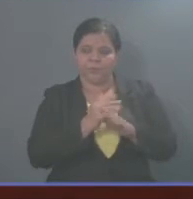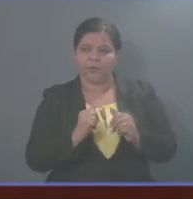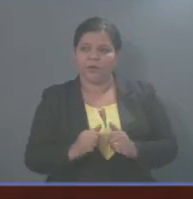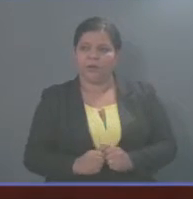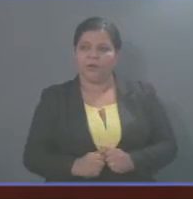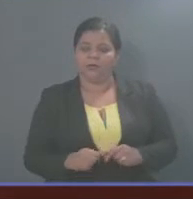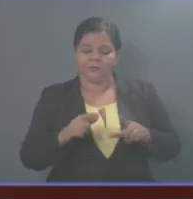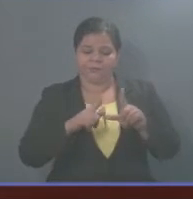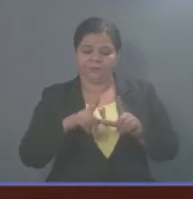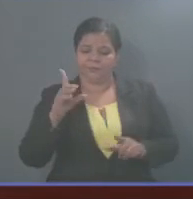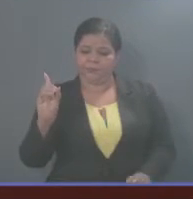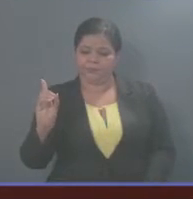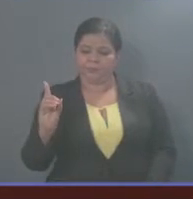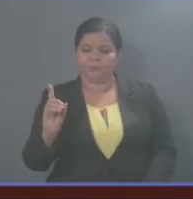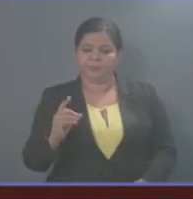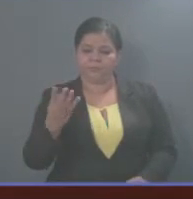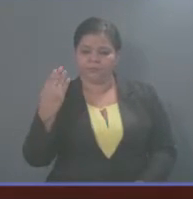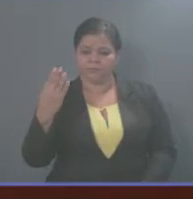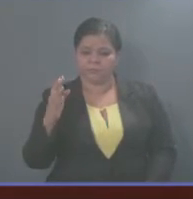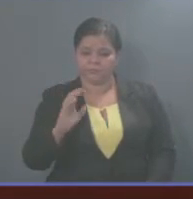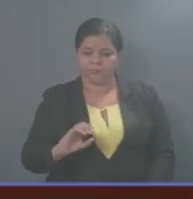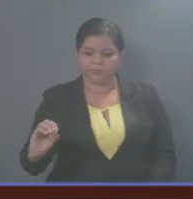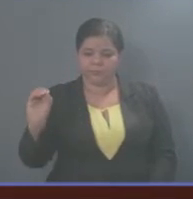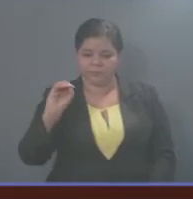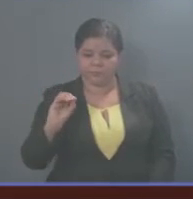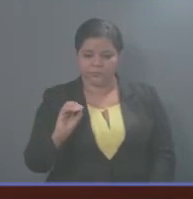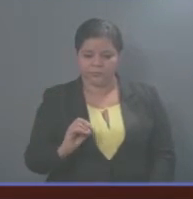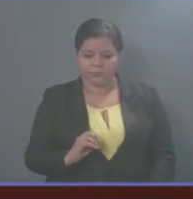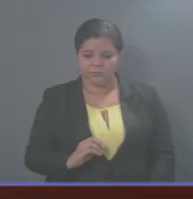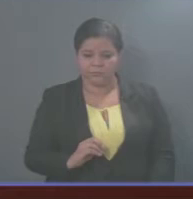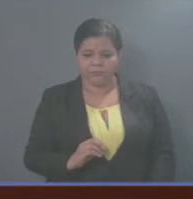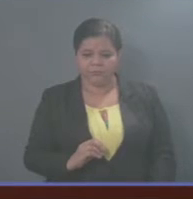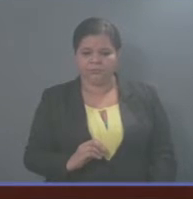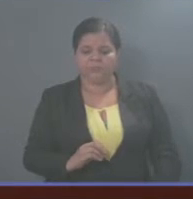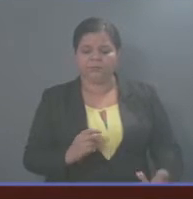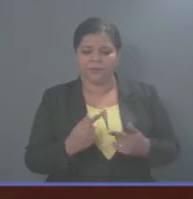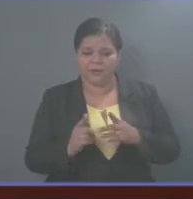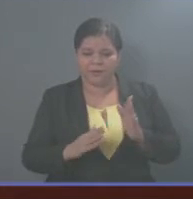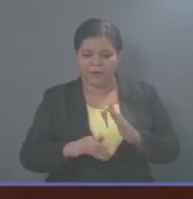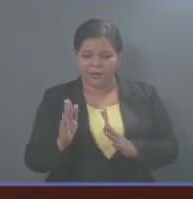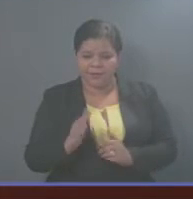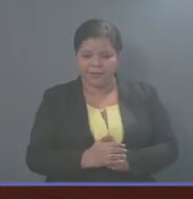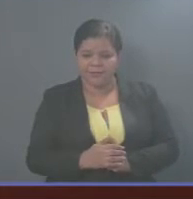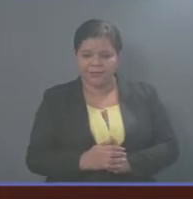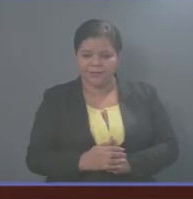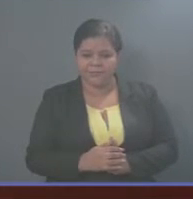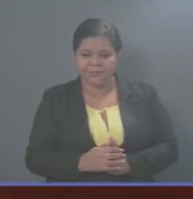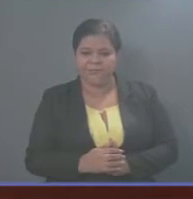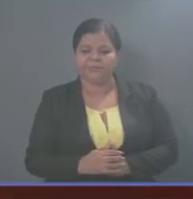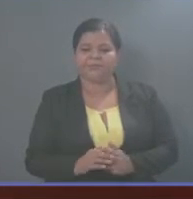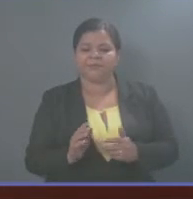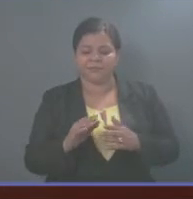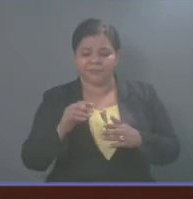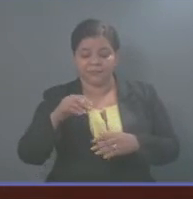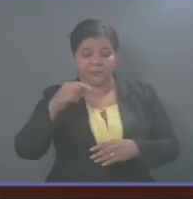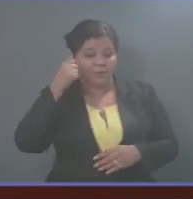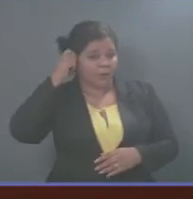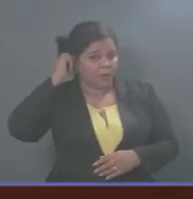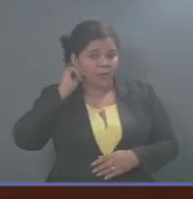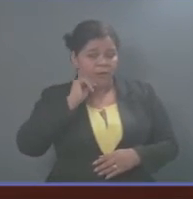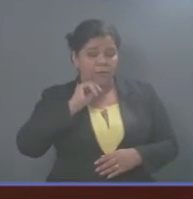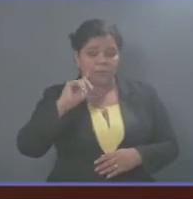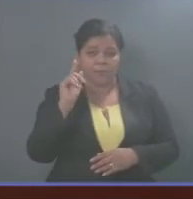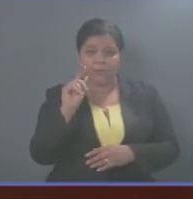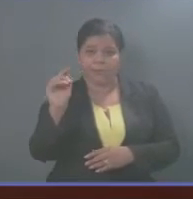D. El 14 de octubre del 2019 se recibió al excelentísimo embajador del Reino Unido de